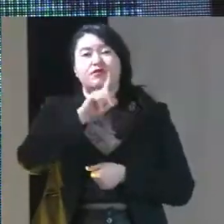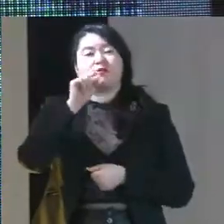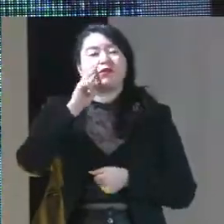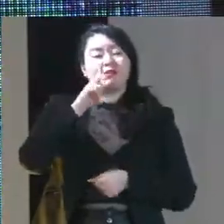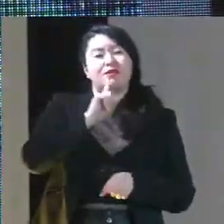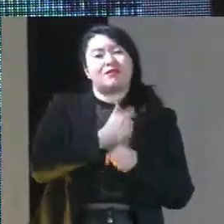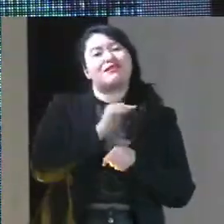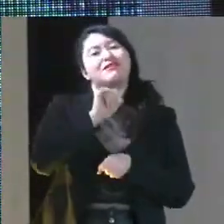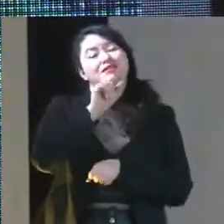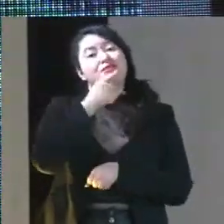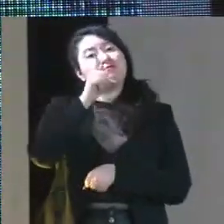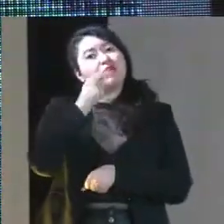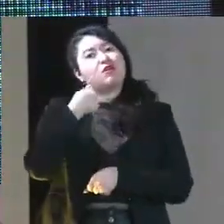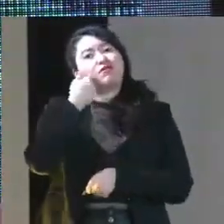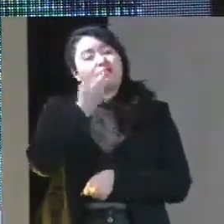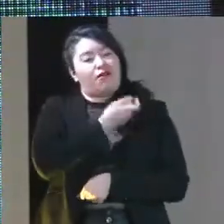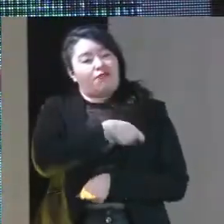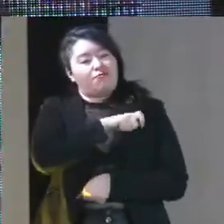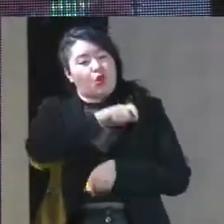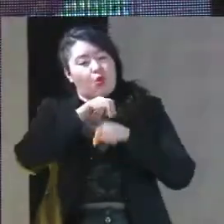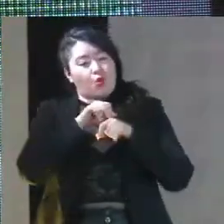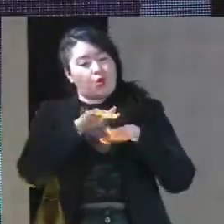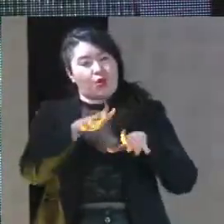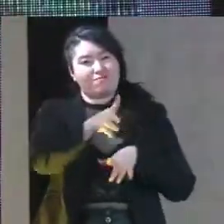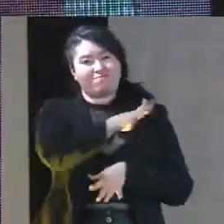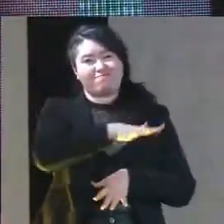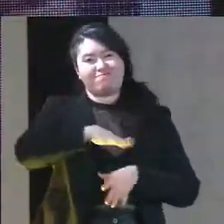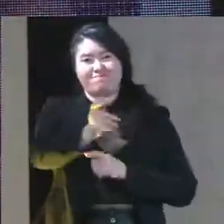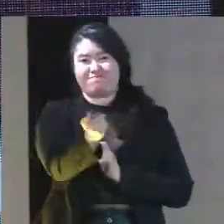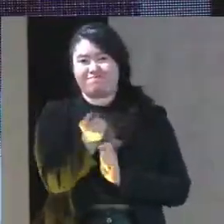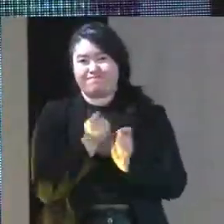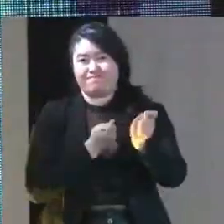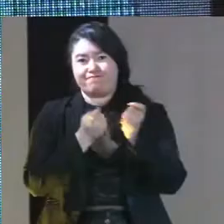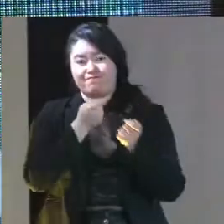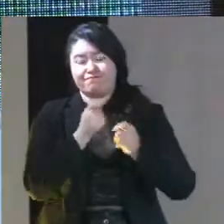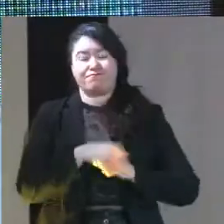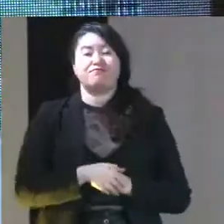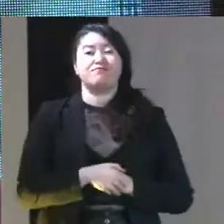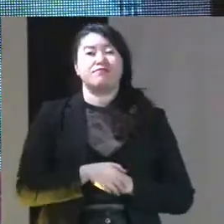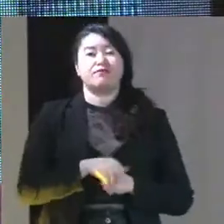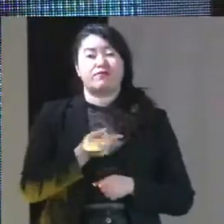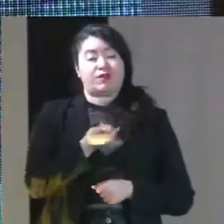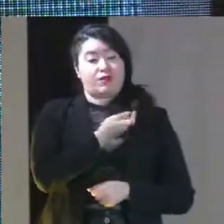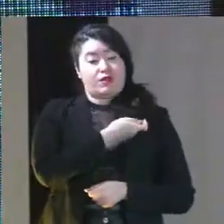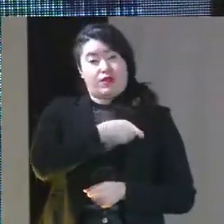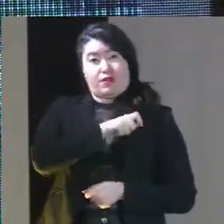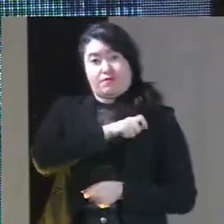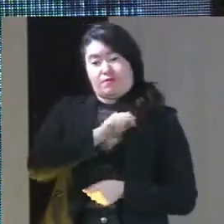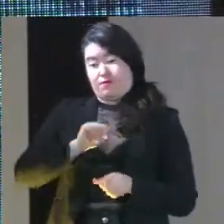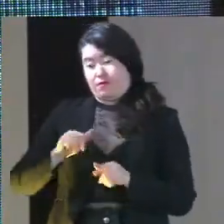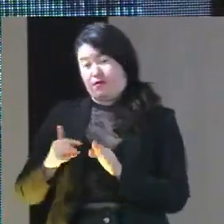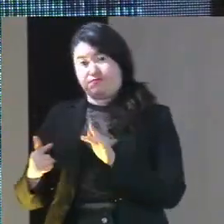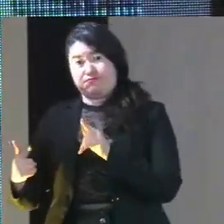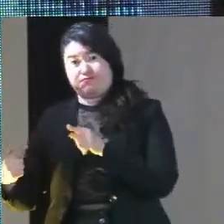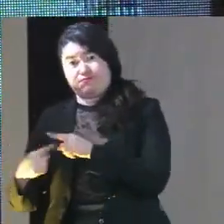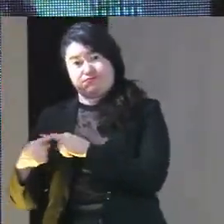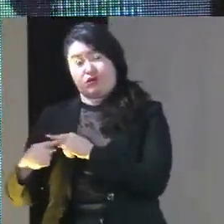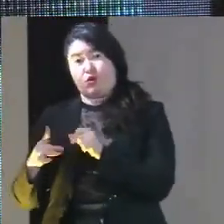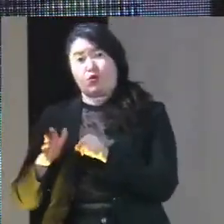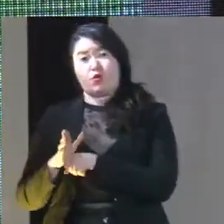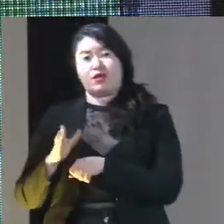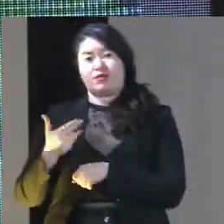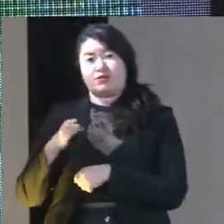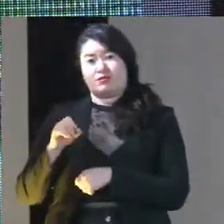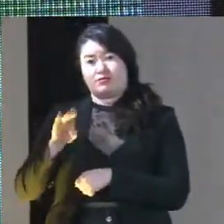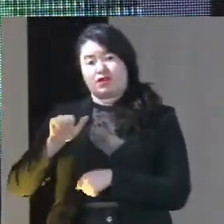expandía el dominio. La interminable confrontación entre los conquistadores y los chichimecas nada tuvo de rebelión. Fue una guerra